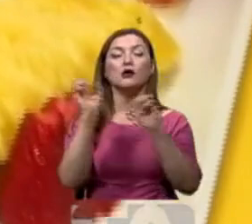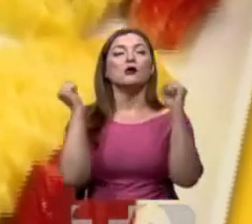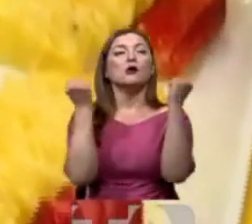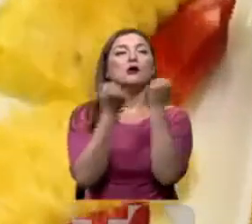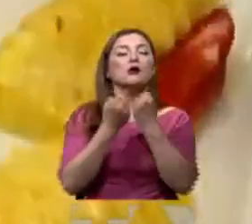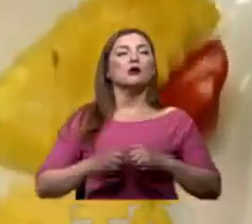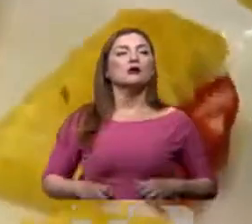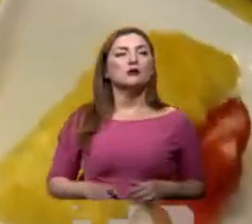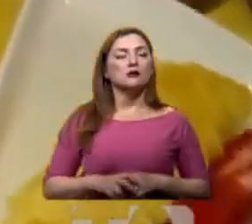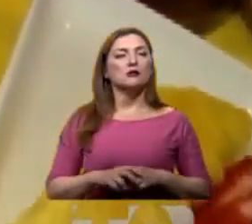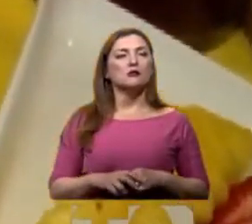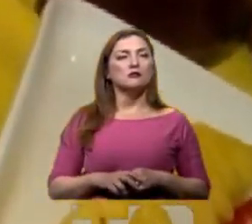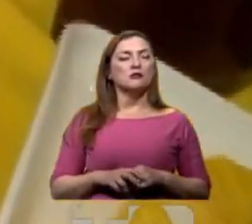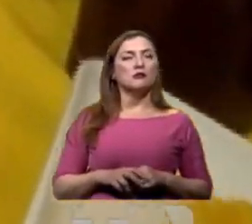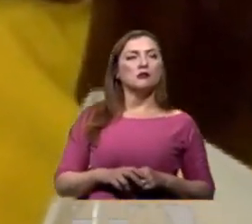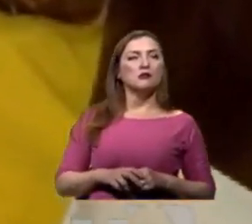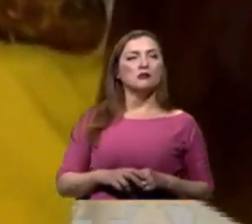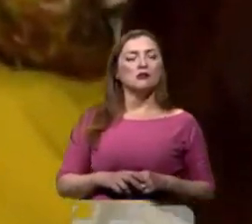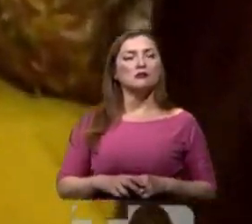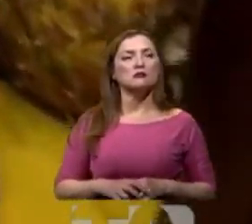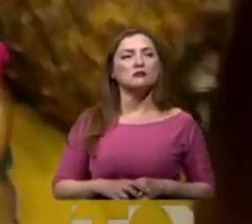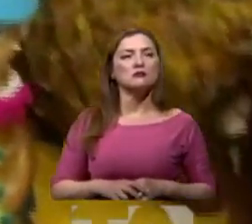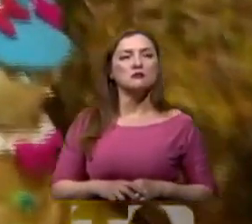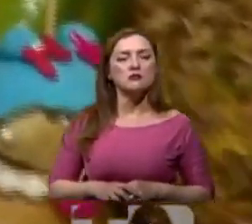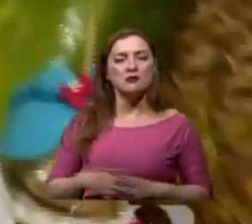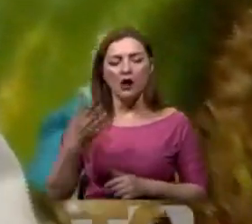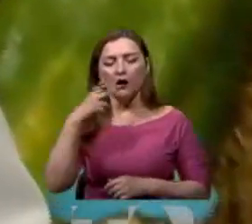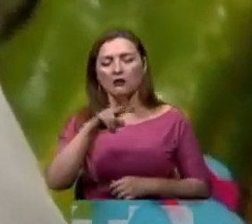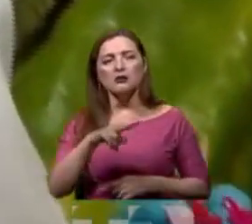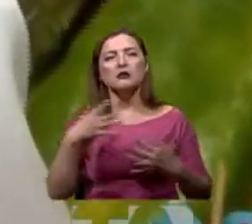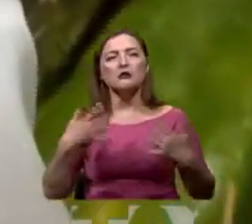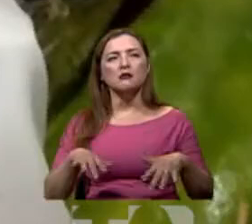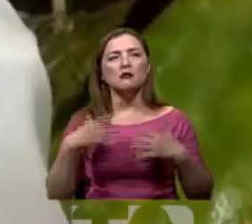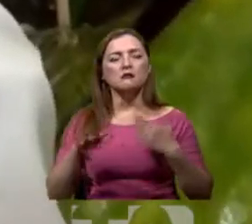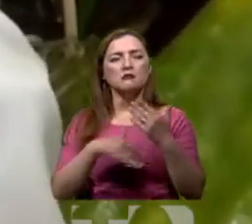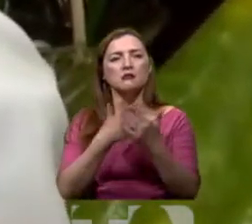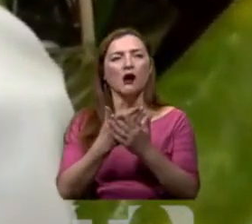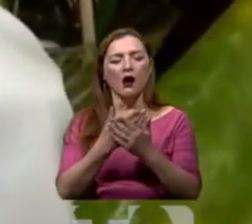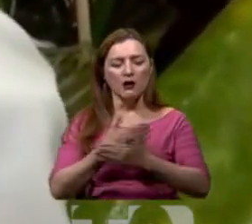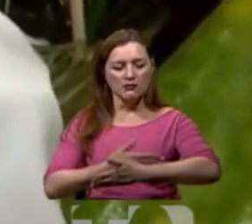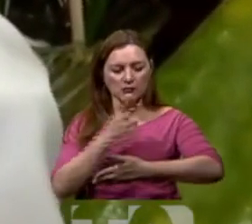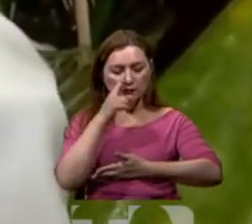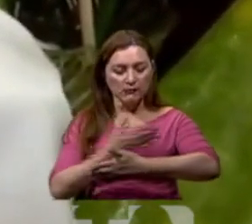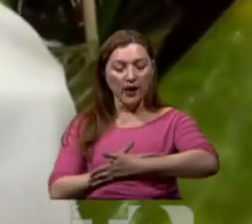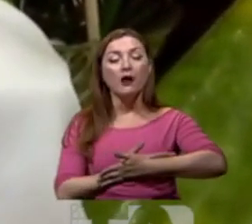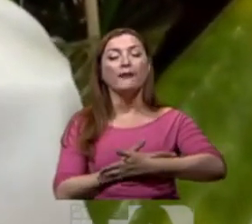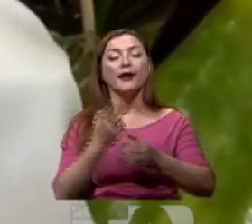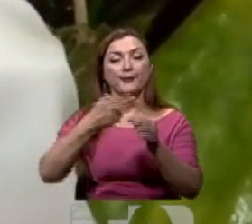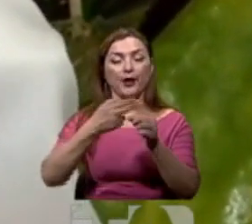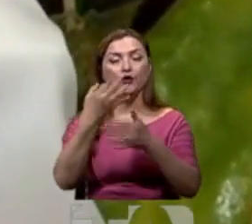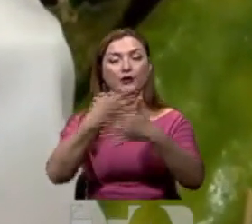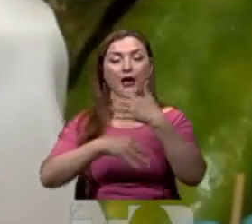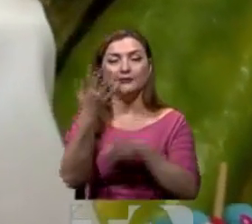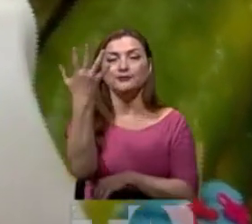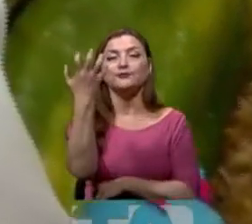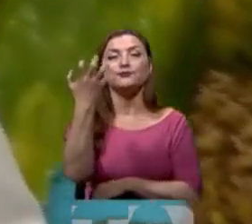teleamazonas.com, usted va a poder observar, cada una de las guaguas que han participado. Son 15 los